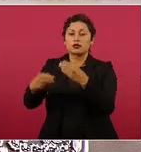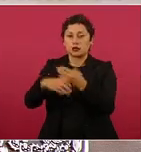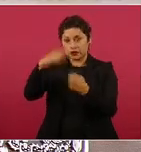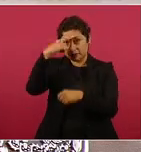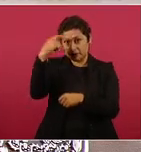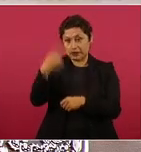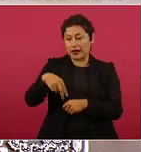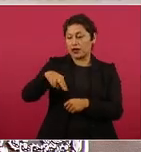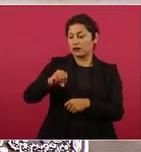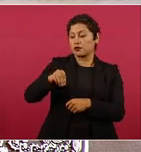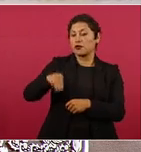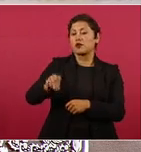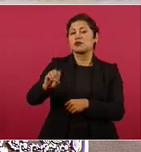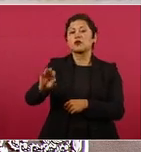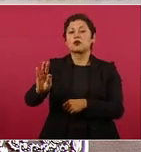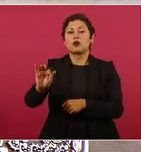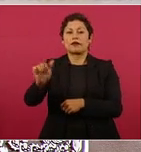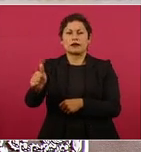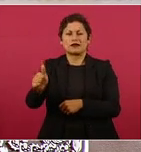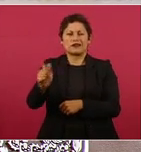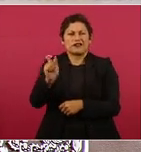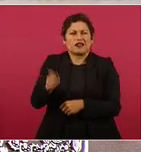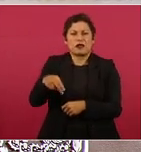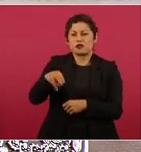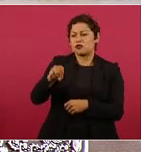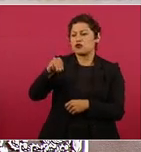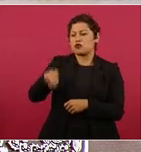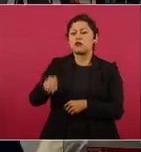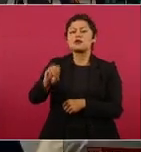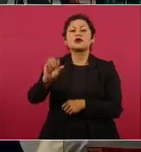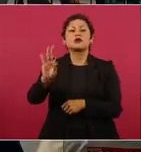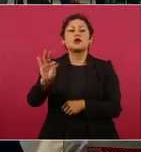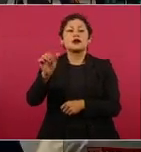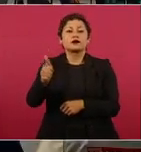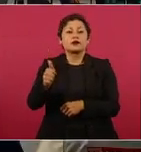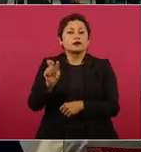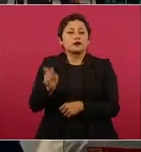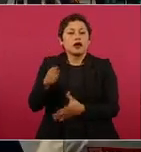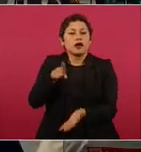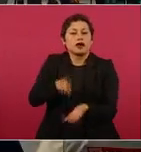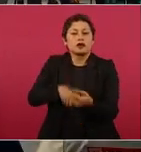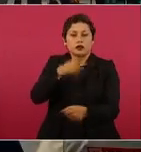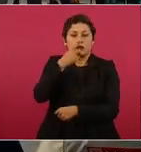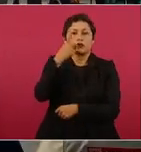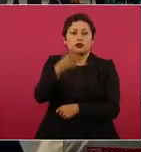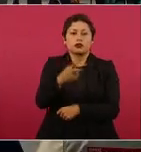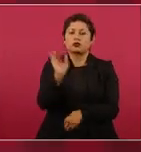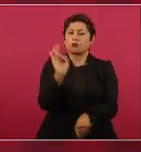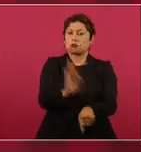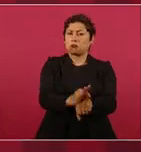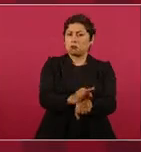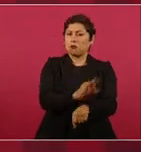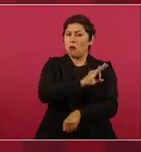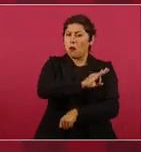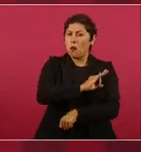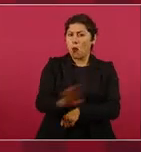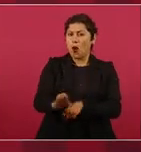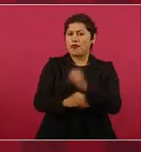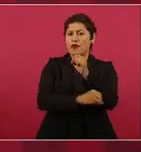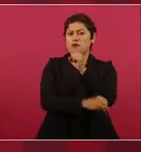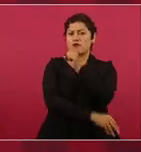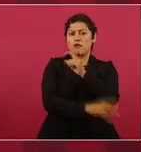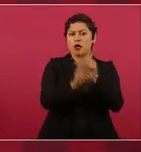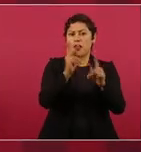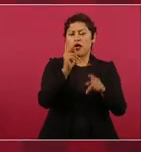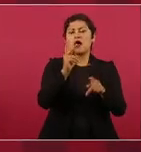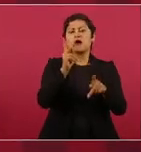La NOM 046 garantiza el acceso a la interrupción legal del embarazo cuando hay casos de